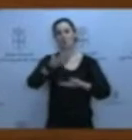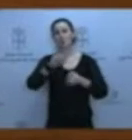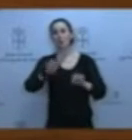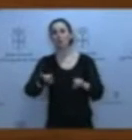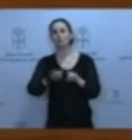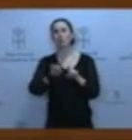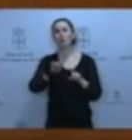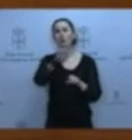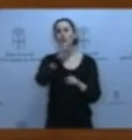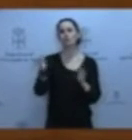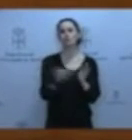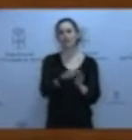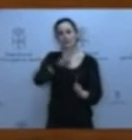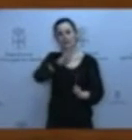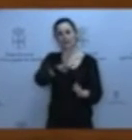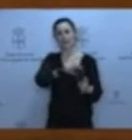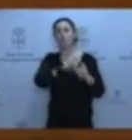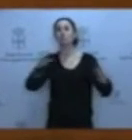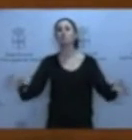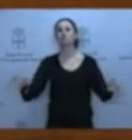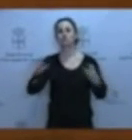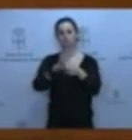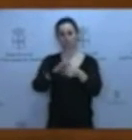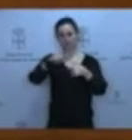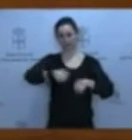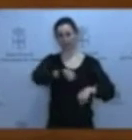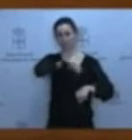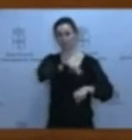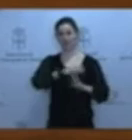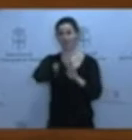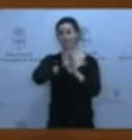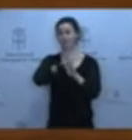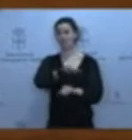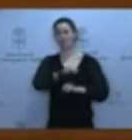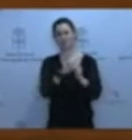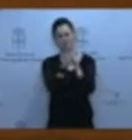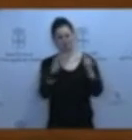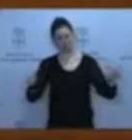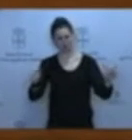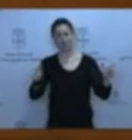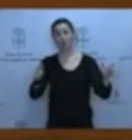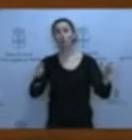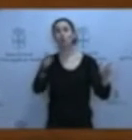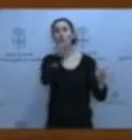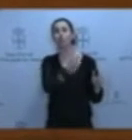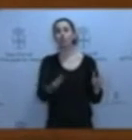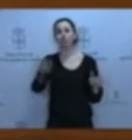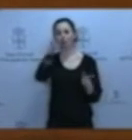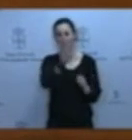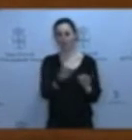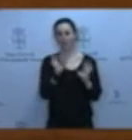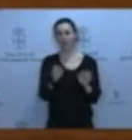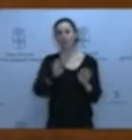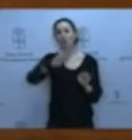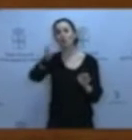año 2013 relacionan los suicidios en España con los niveles altos de desempleo por zonas geográficas. López Bernal y colegas en